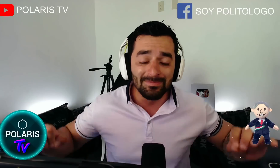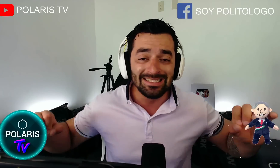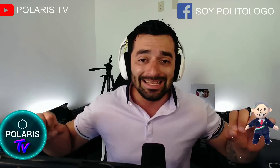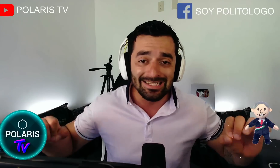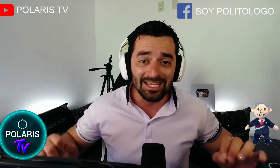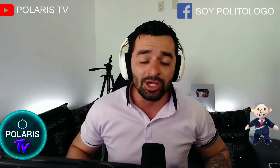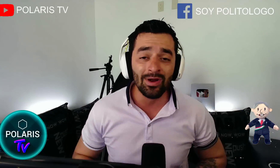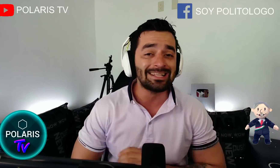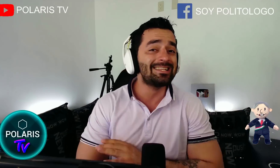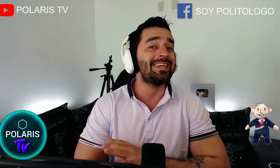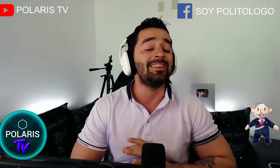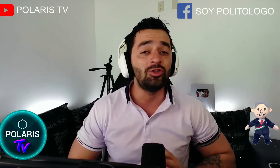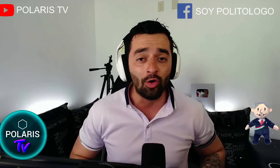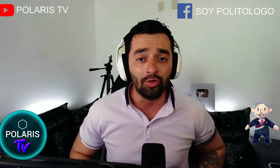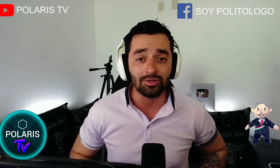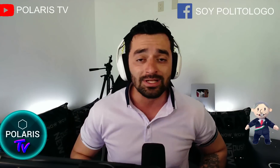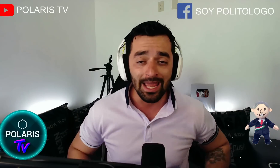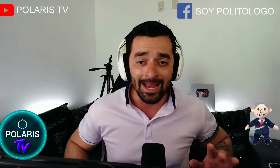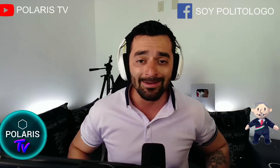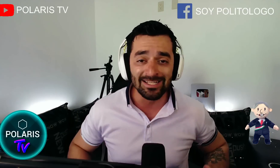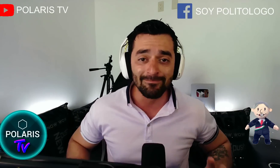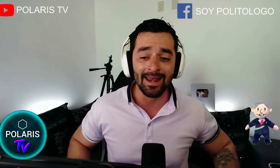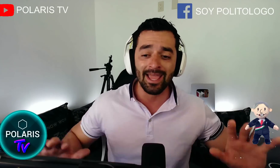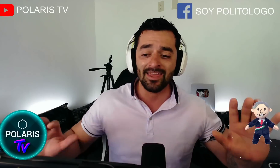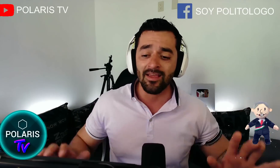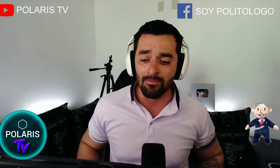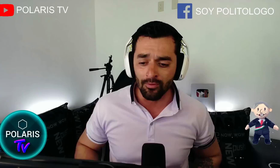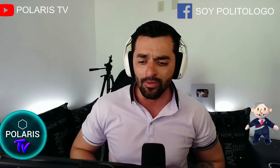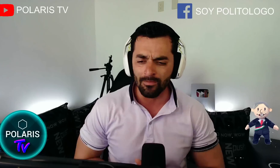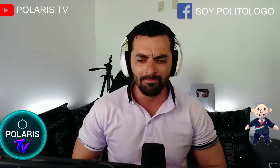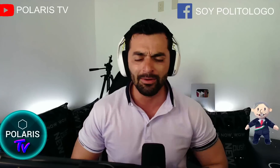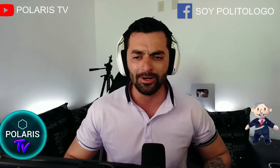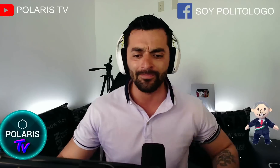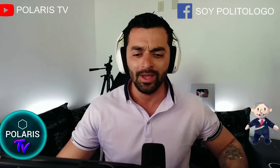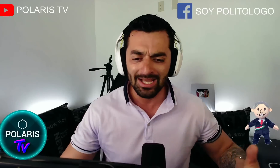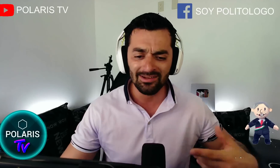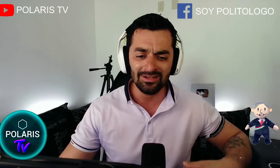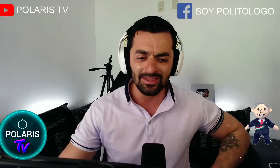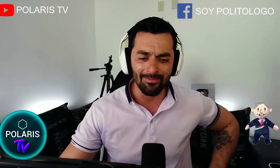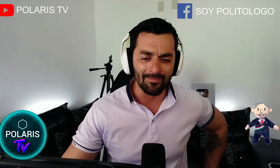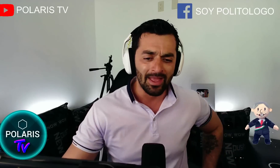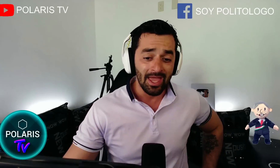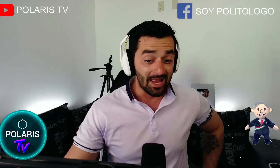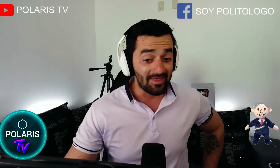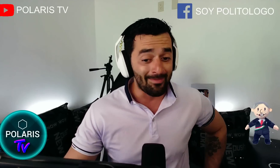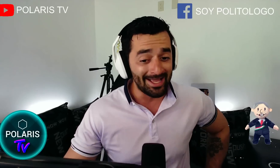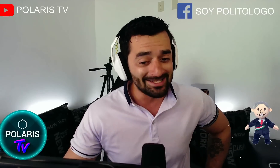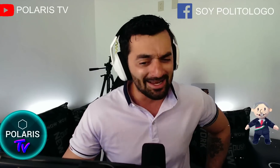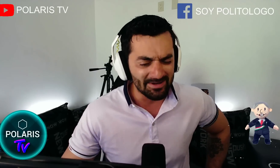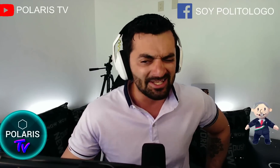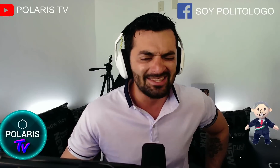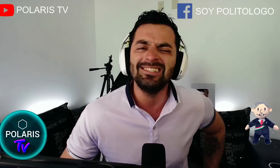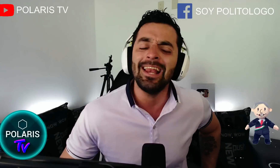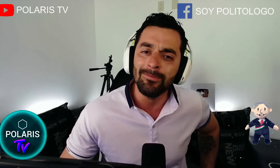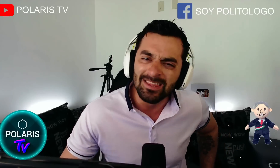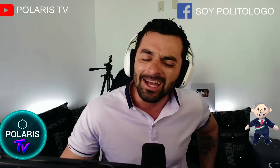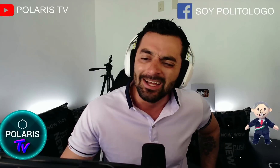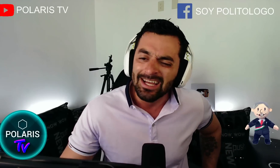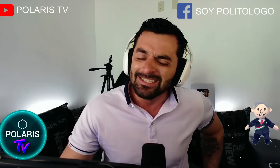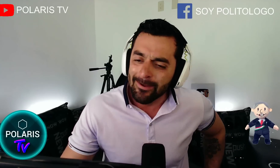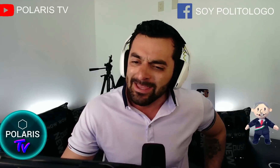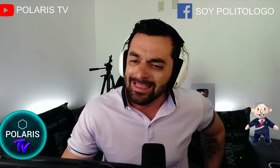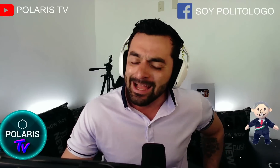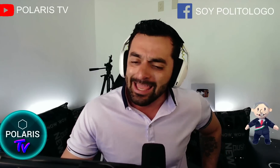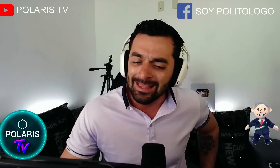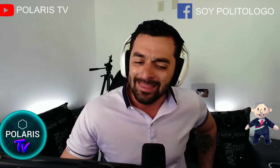más vistas y horas que todos en habla hispana en el mundo pero bueno ese no es el tema el tema es que el presidente se le evita